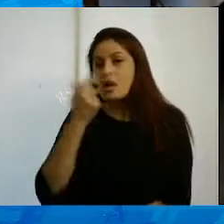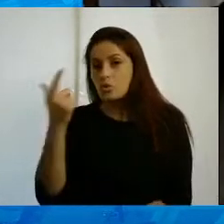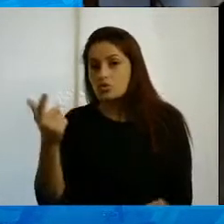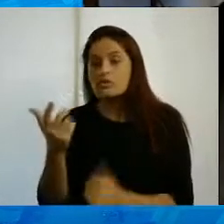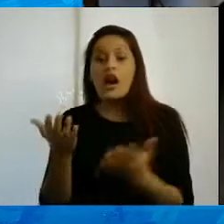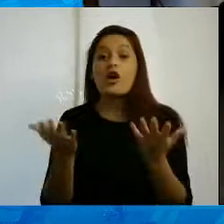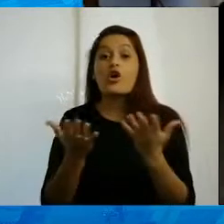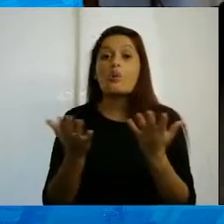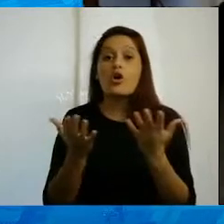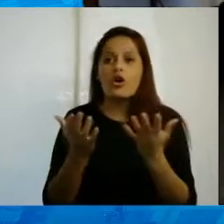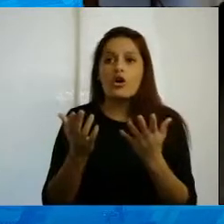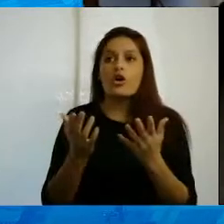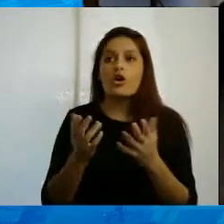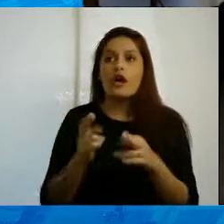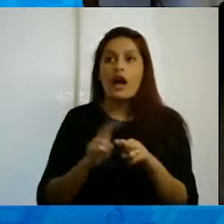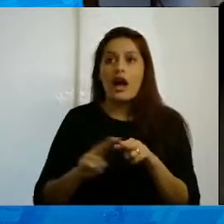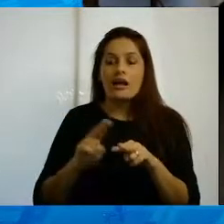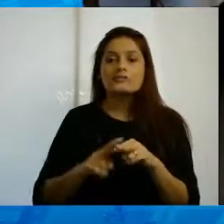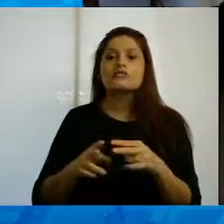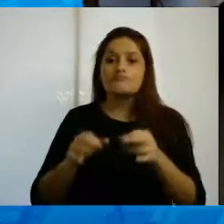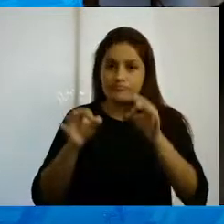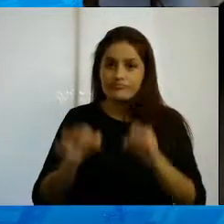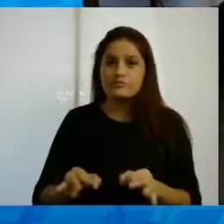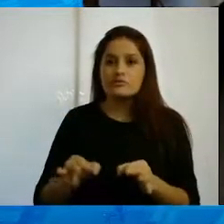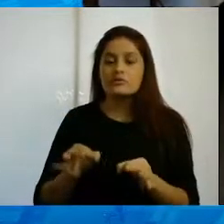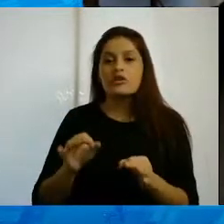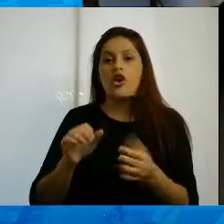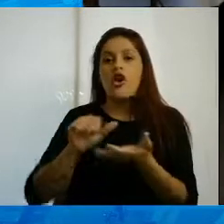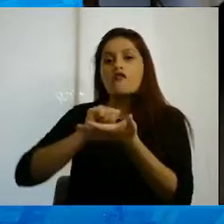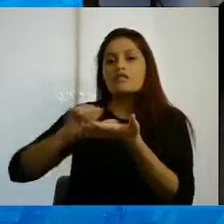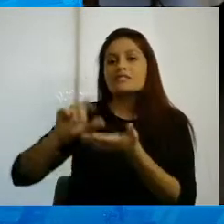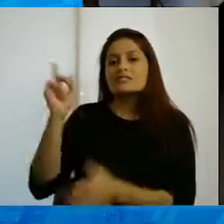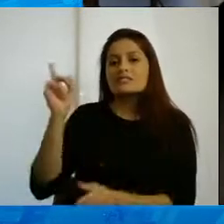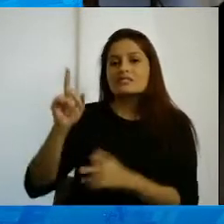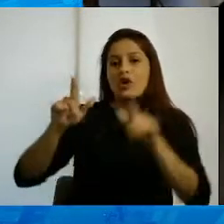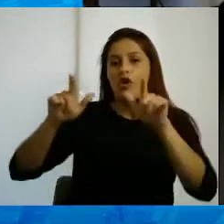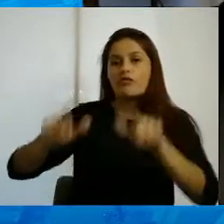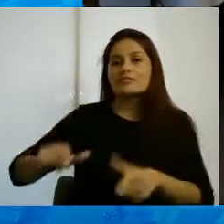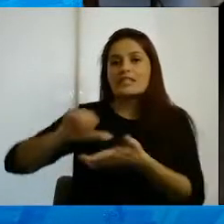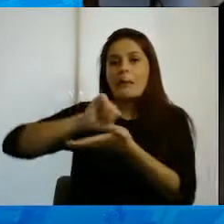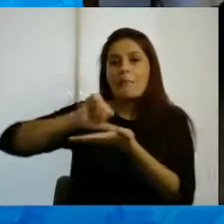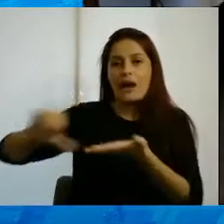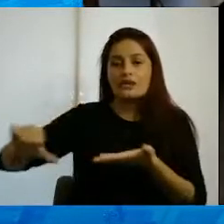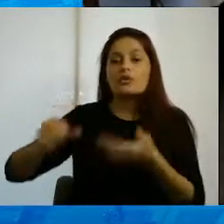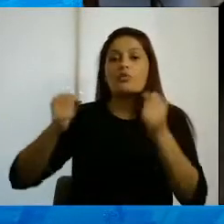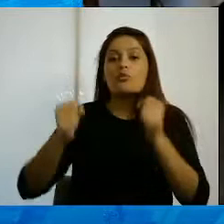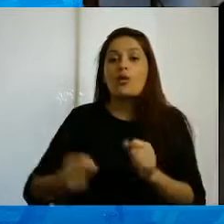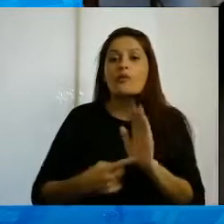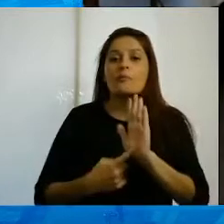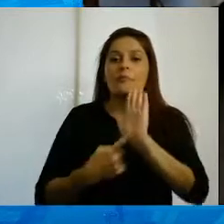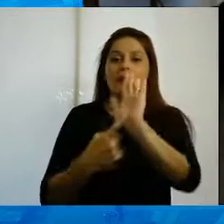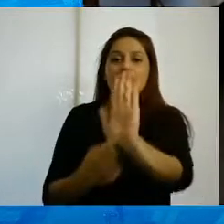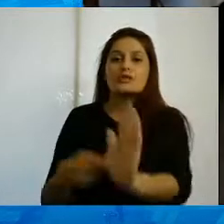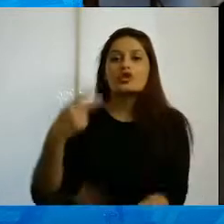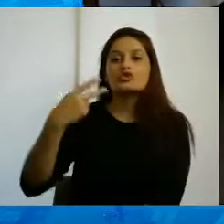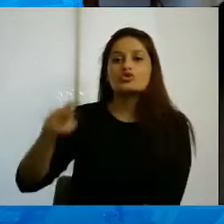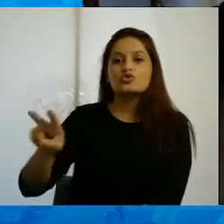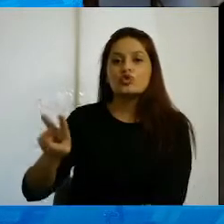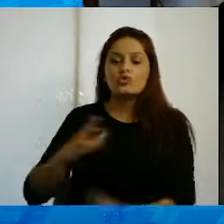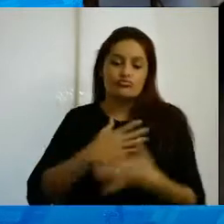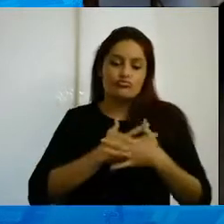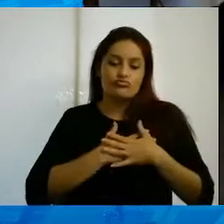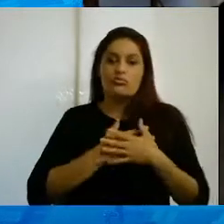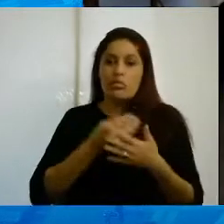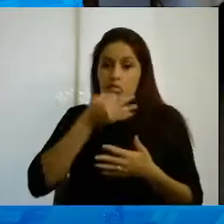los canales respectivos, esta oficina de partes, para que puedan también presentar sus descargos y que